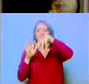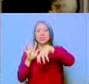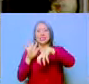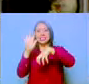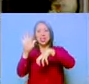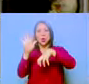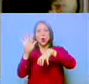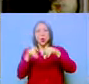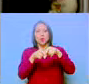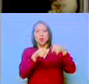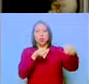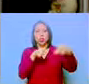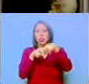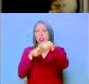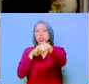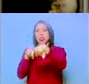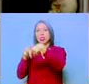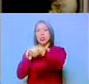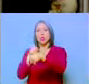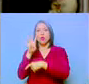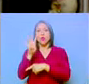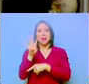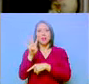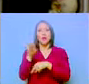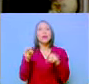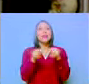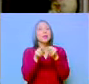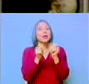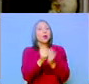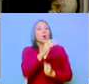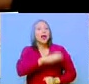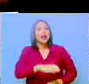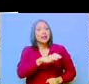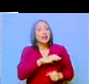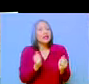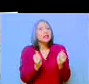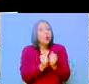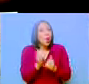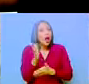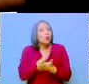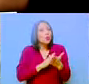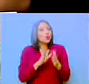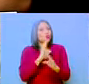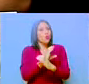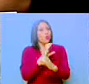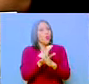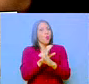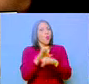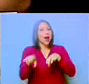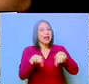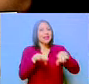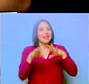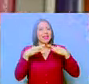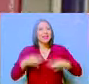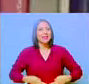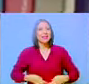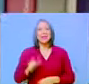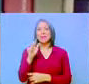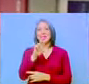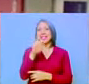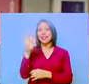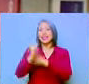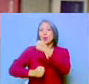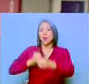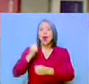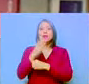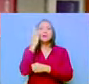ciertas características y cierto marco de referencia actividad física 35 años de experiencia en medicina deportiva le dan autoridad